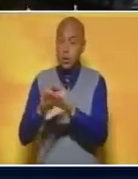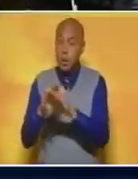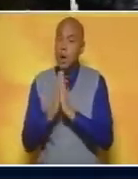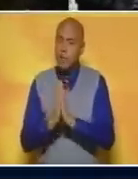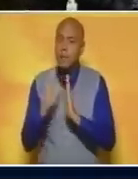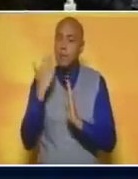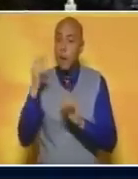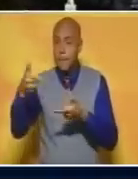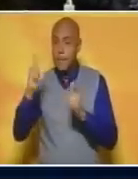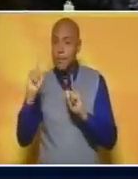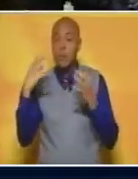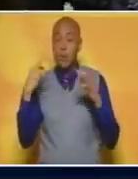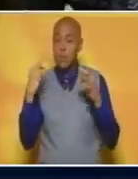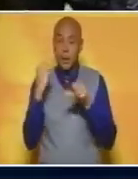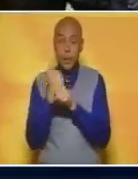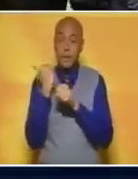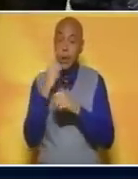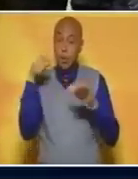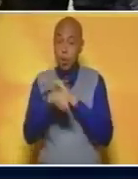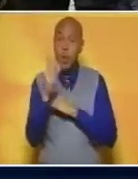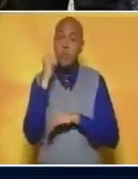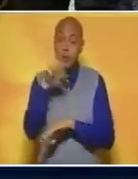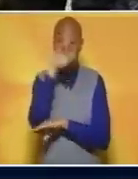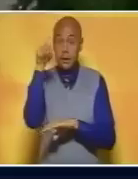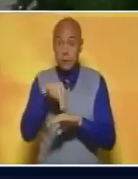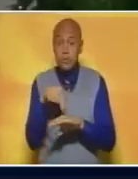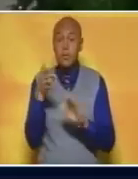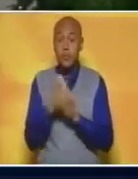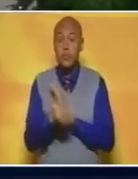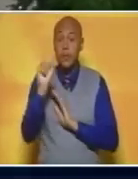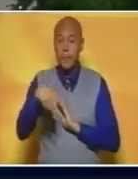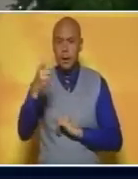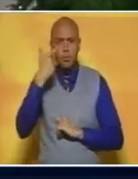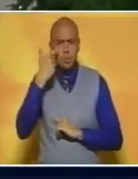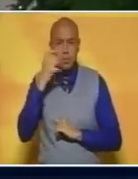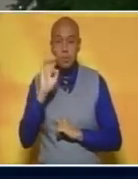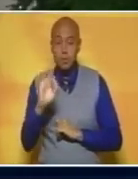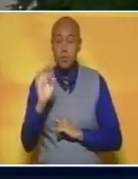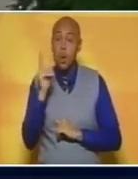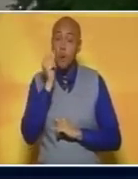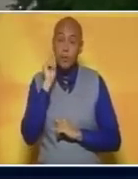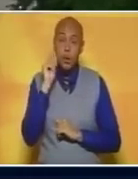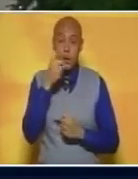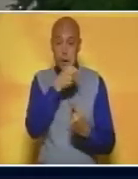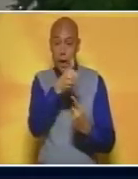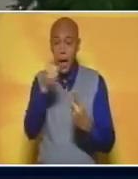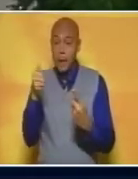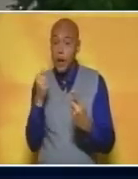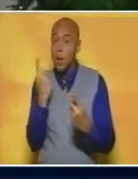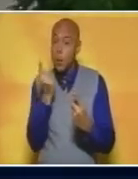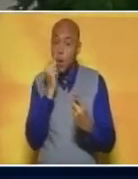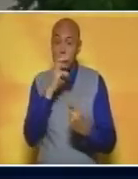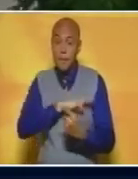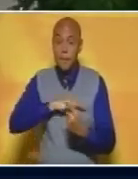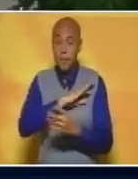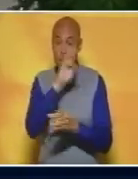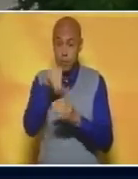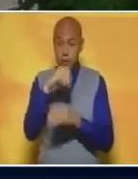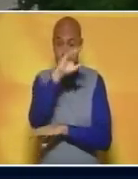a garantizar el normal funcionamiento de la Asamblea Nacional y velar por la integridad personal de todos sus miembros. La